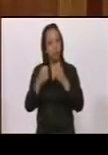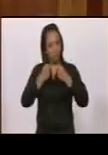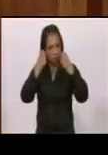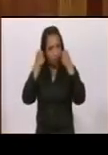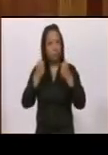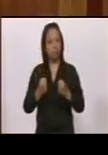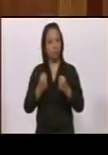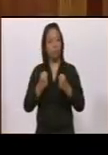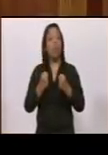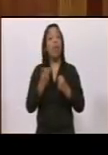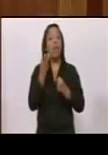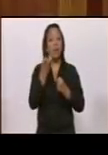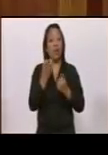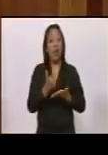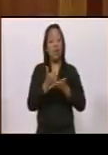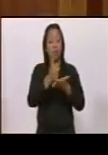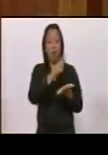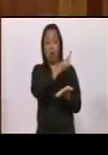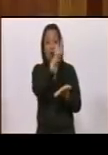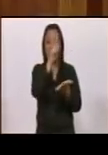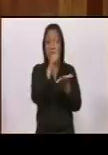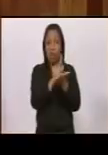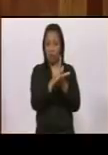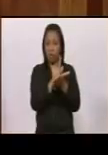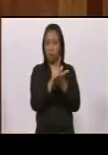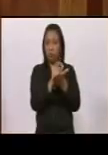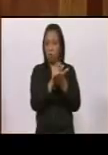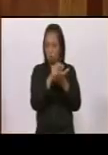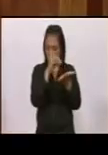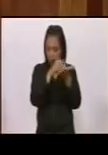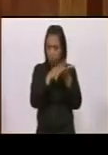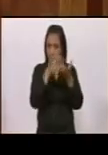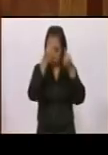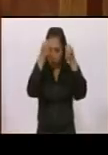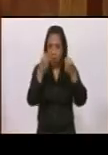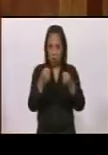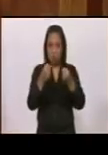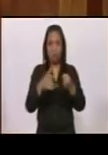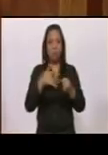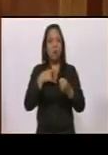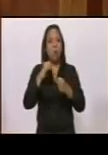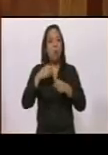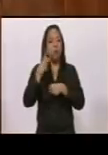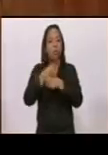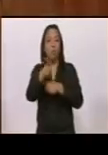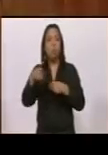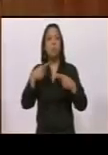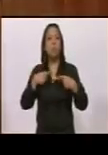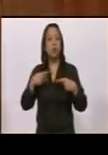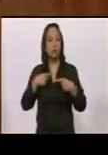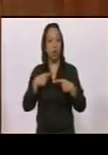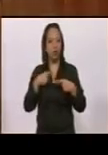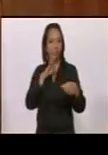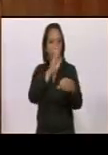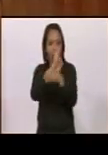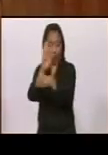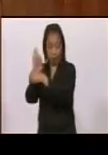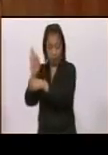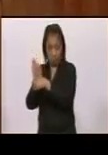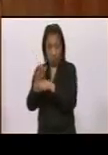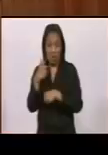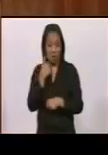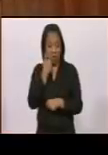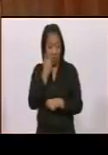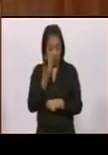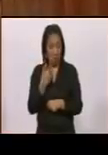que hacen valer la ley y son garantes de la voluntad de los ciudadanos. Quiero